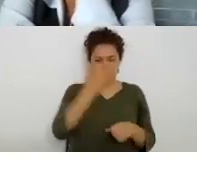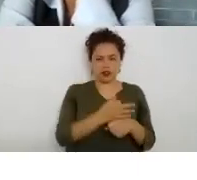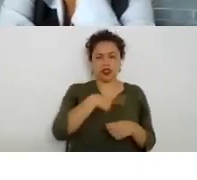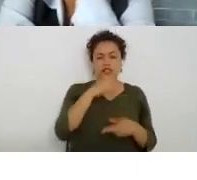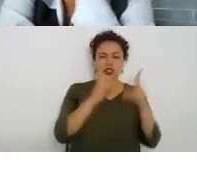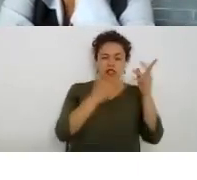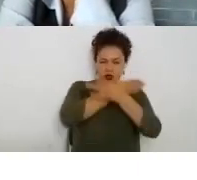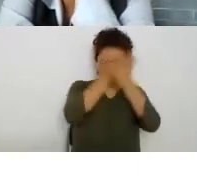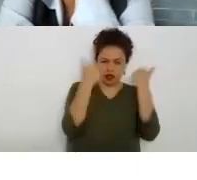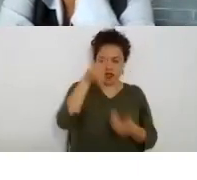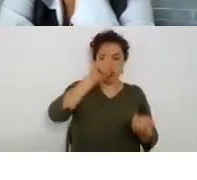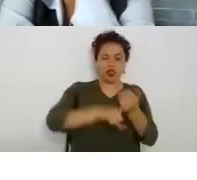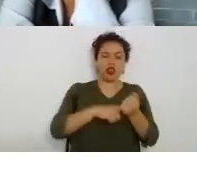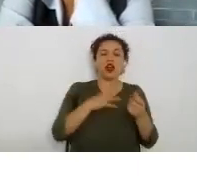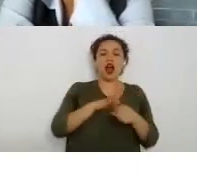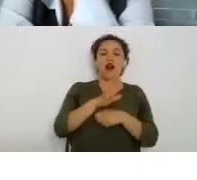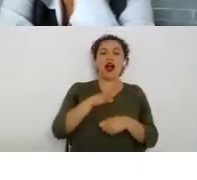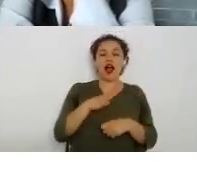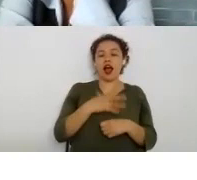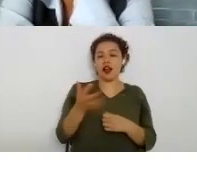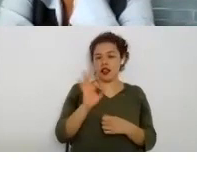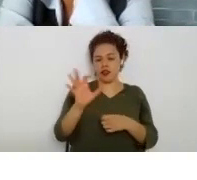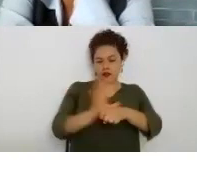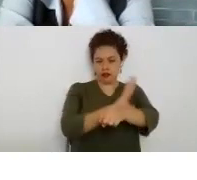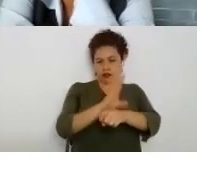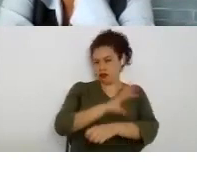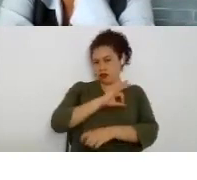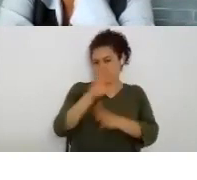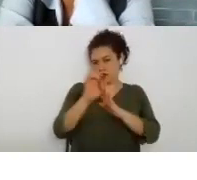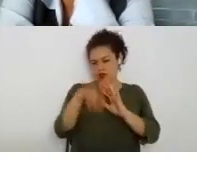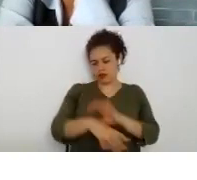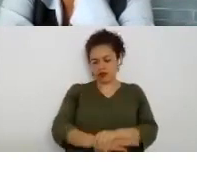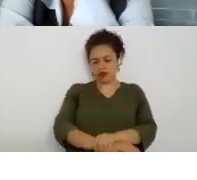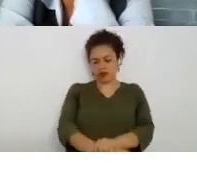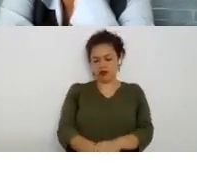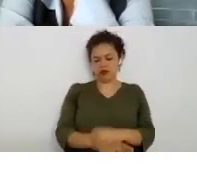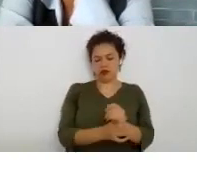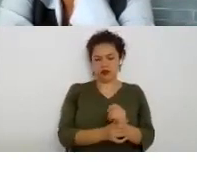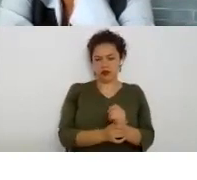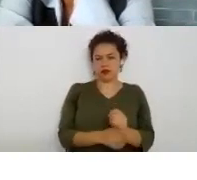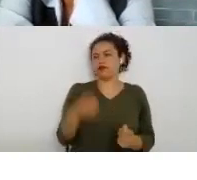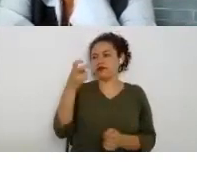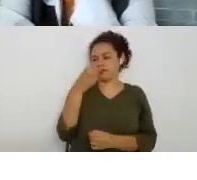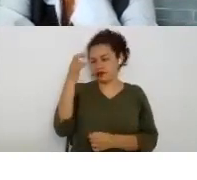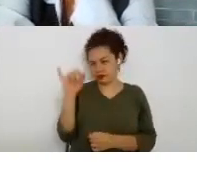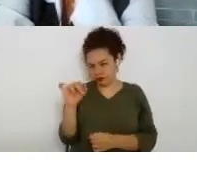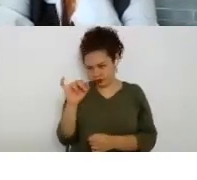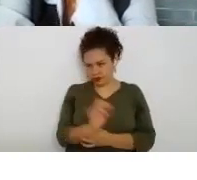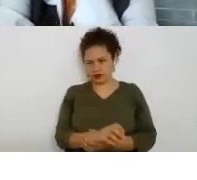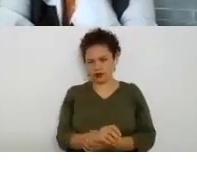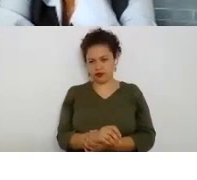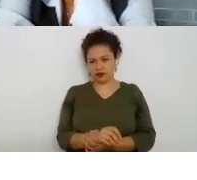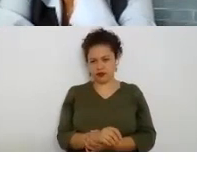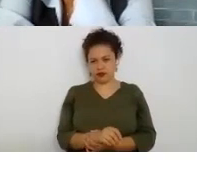se tiene a ciencia cierta por una descarga eléctrica, por ejemplo. Claro. ¿No? Entonces, digo,